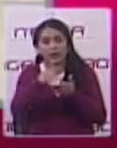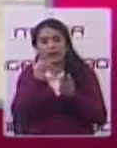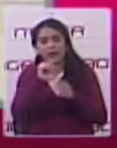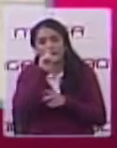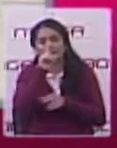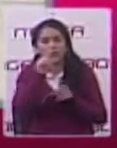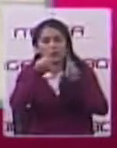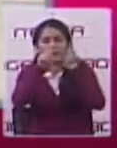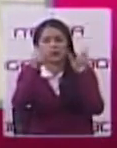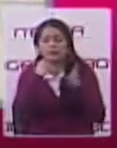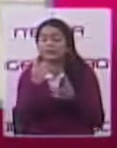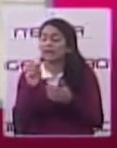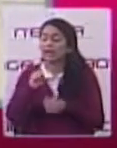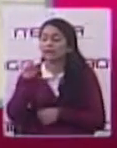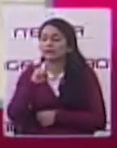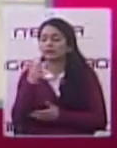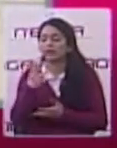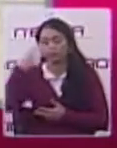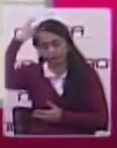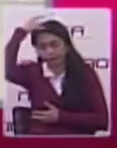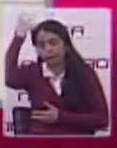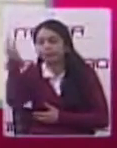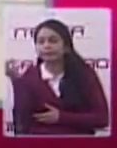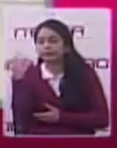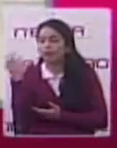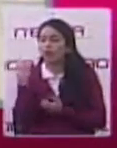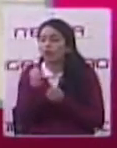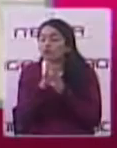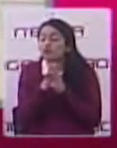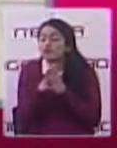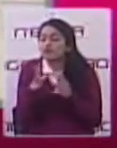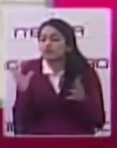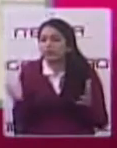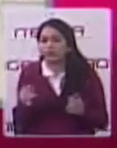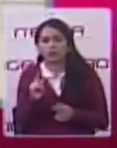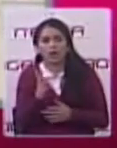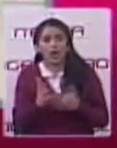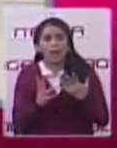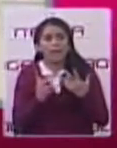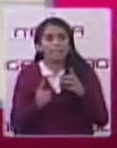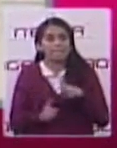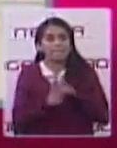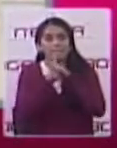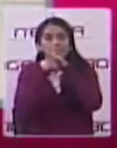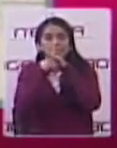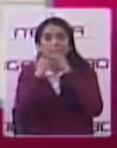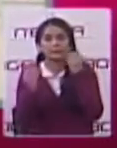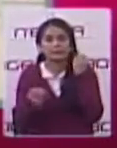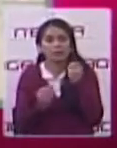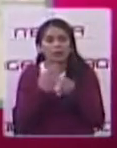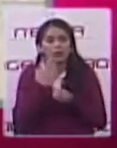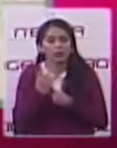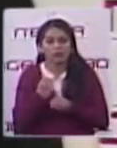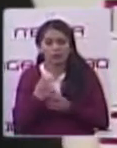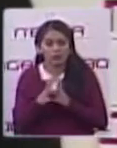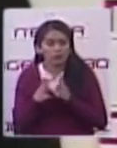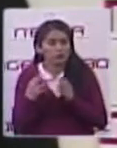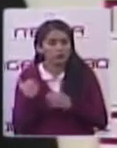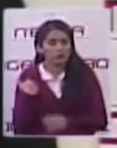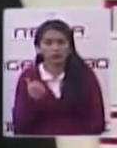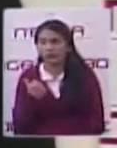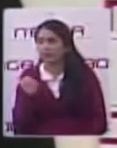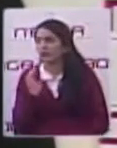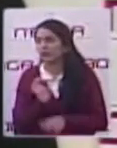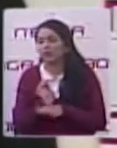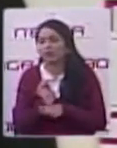decir, tenemos que asegurarnos que la empresa en el Ecuador esté capacitada para producir el número de sombreros que le